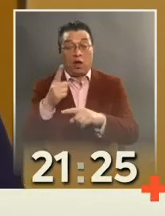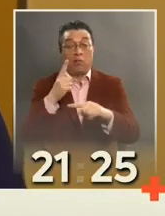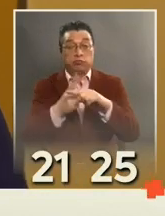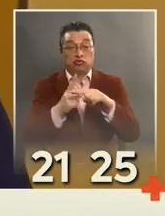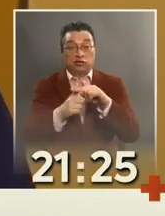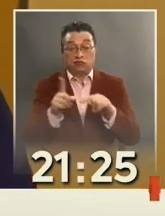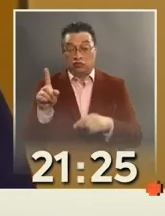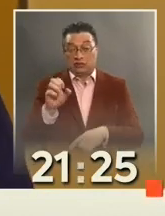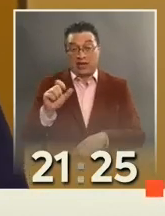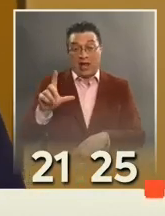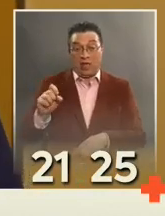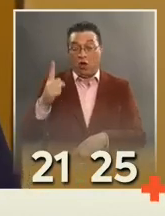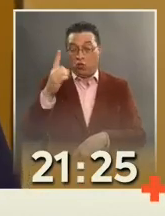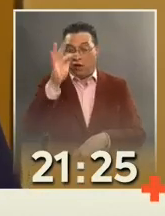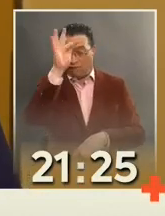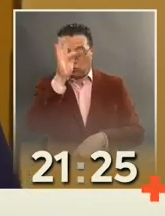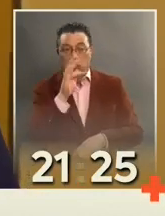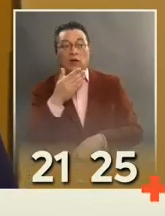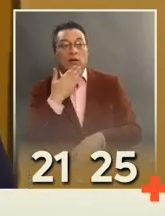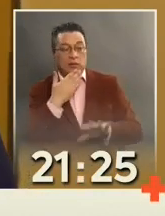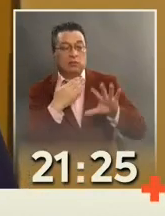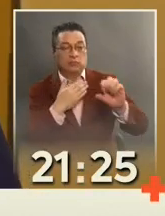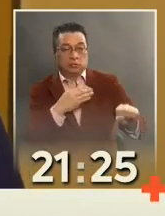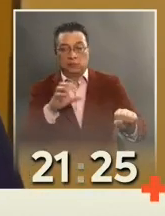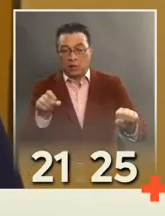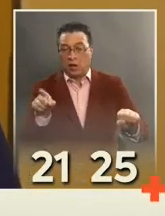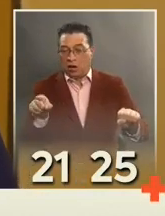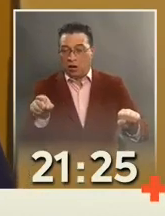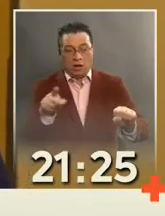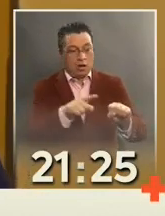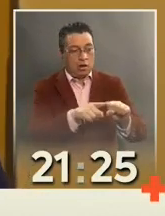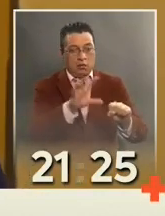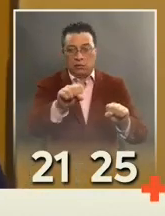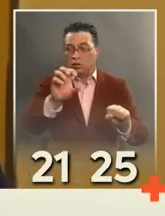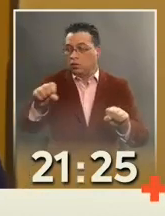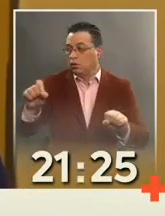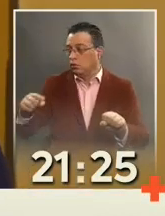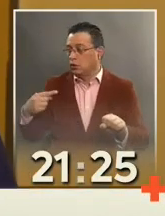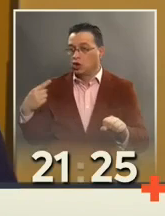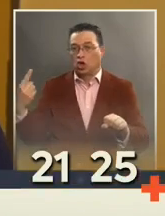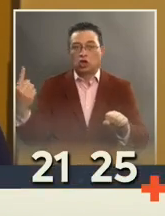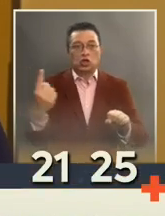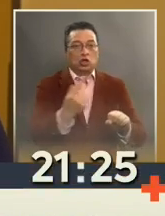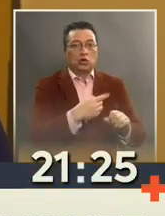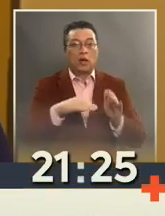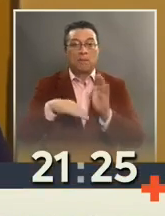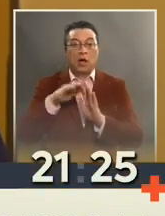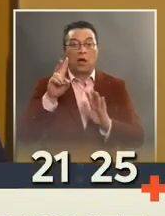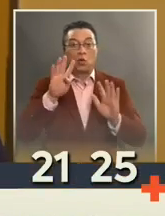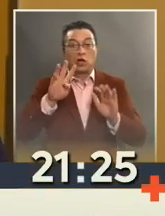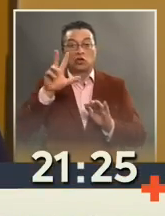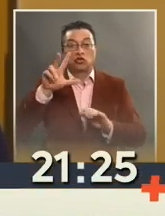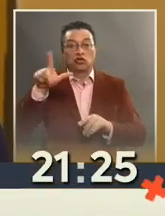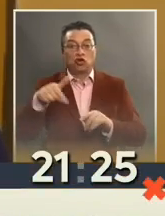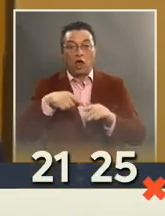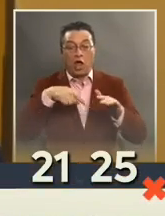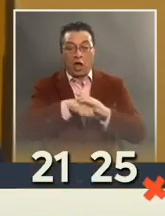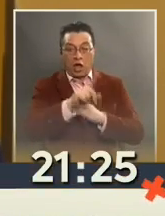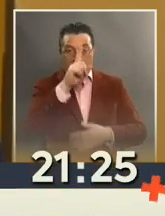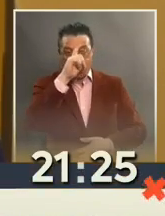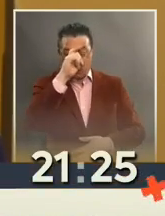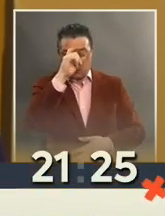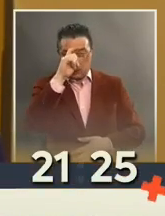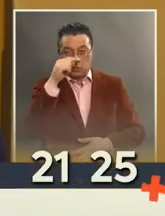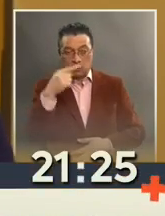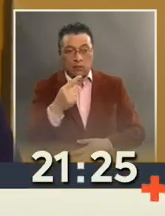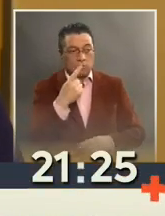y un funcionario también por lo tanto se empezaron a hacer testeo a todos los pacientes que llevaban más de 48 horas hospitalizado al hacer